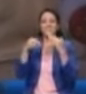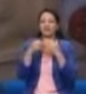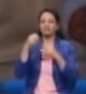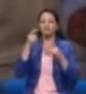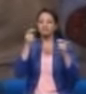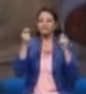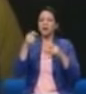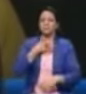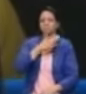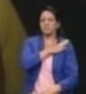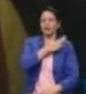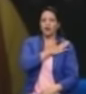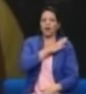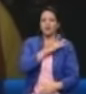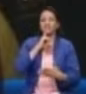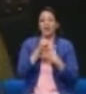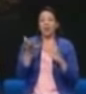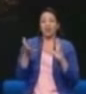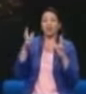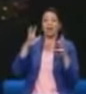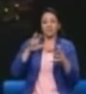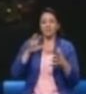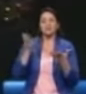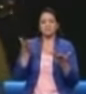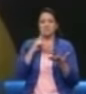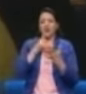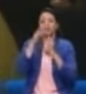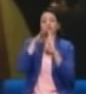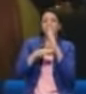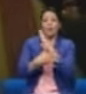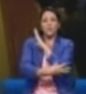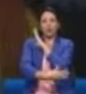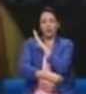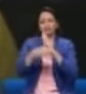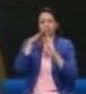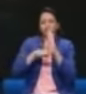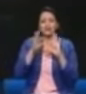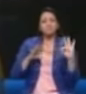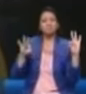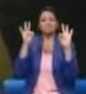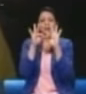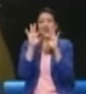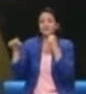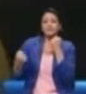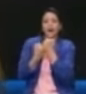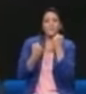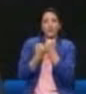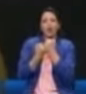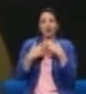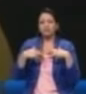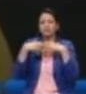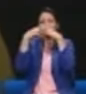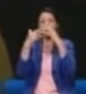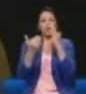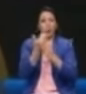que tienen confianza. Que radicalice la revolución, que baje la pobreza, que nos apoye para